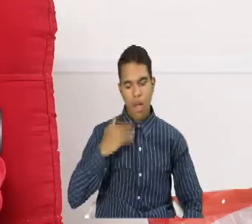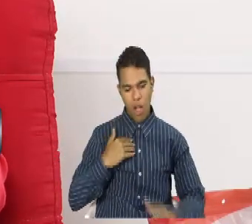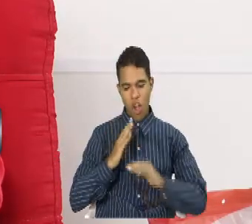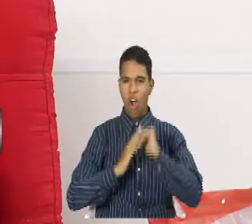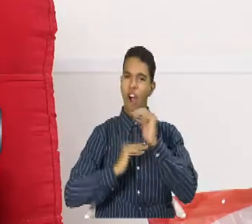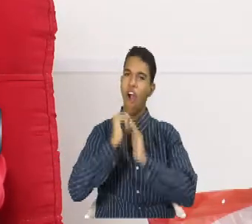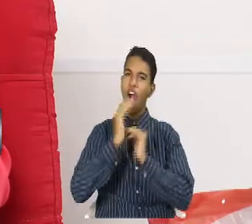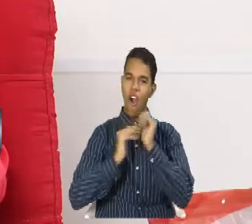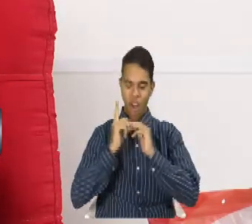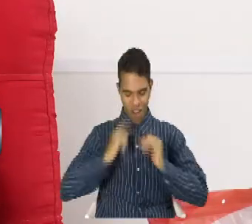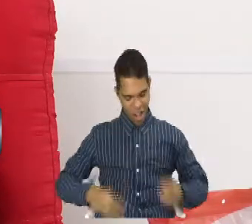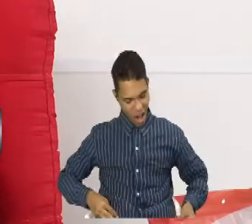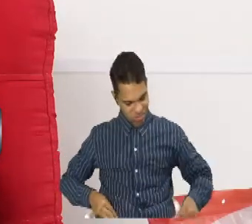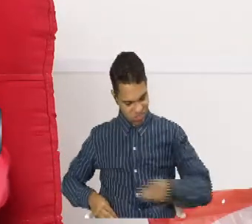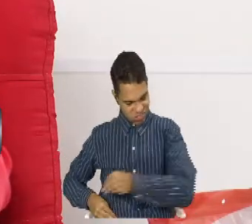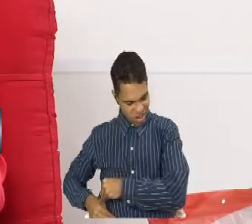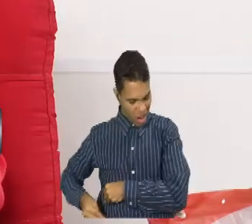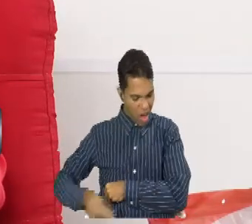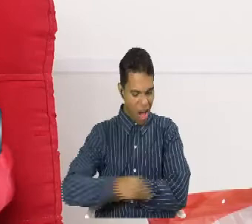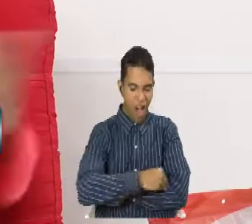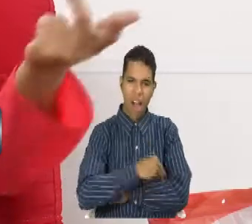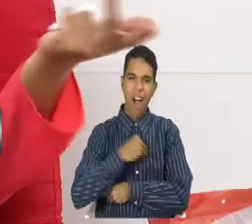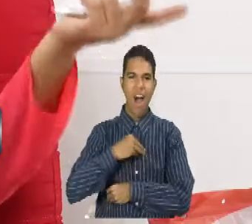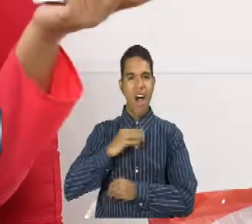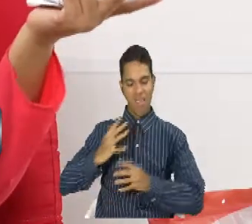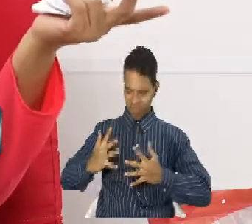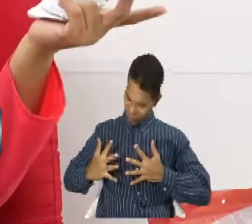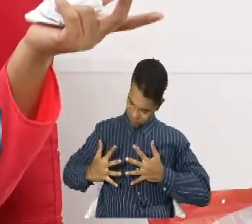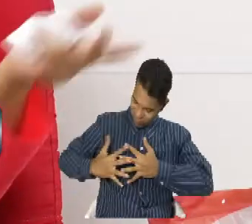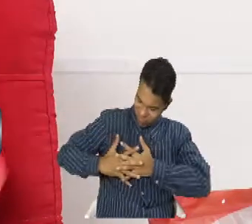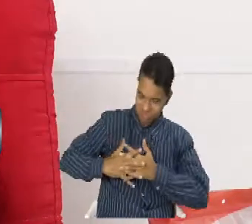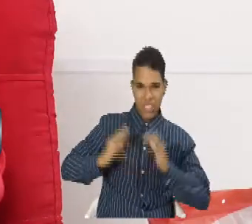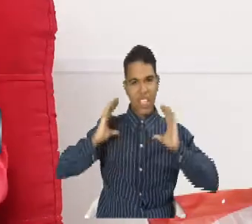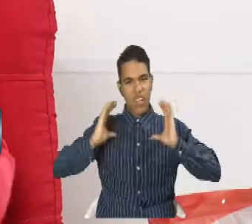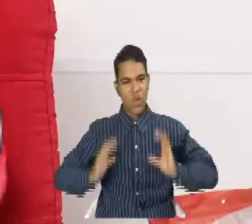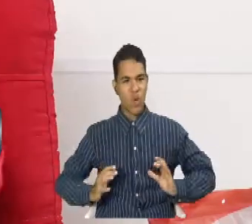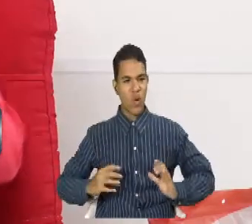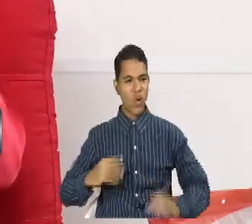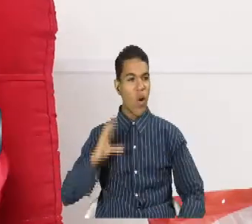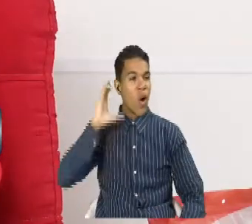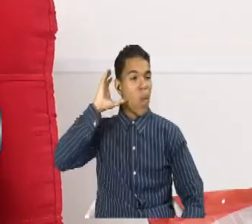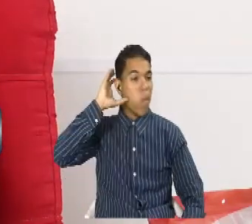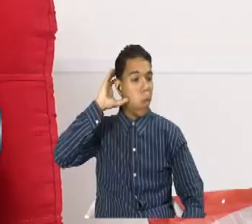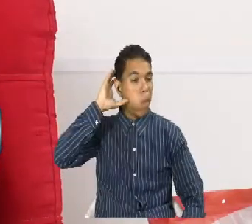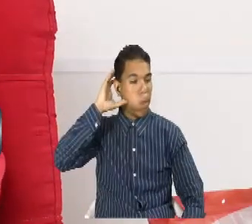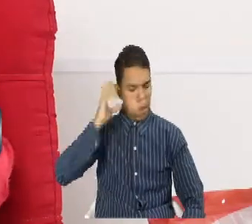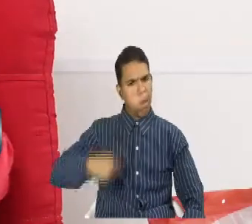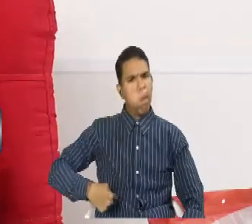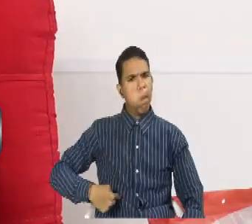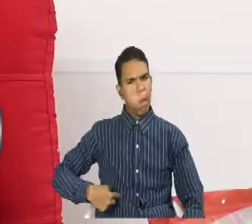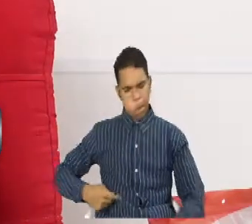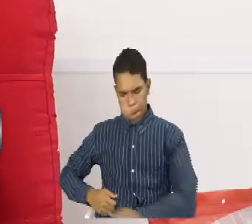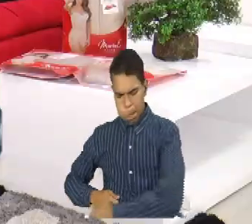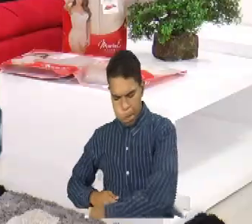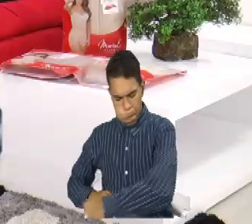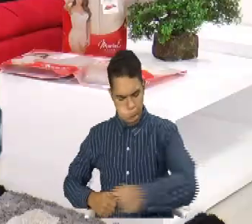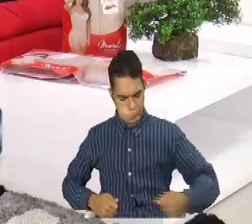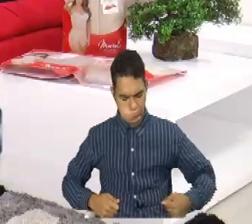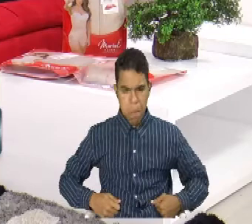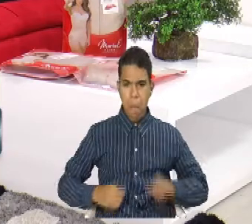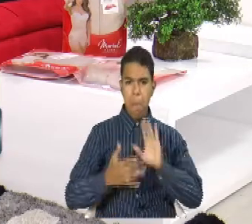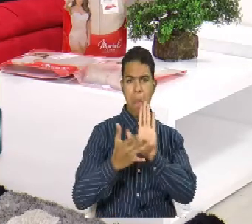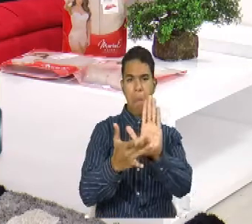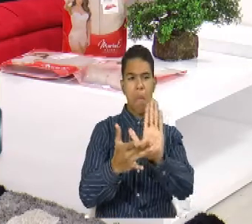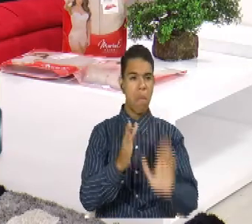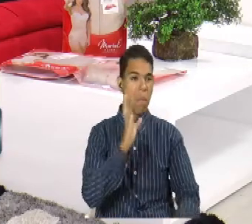faja debe sentirse como parte de uno. Yo en ese momento traigo una faja puesta y no se me nota, me siento muy cómoda, me siento muy, muy